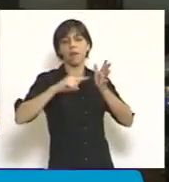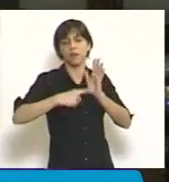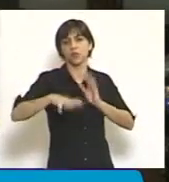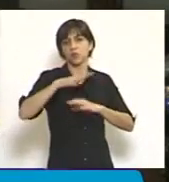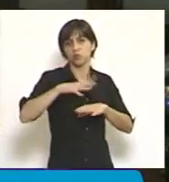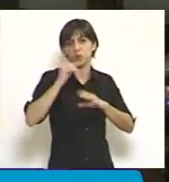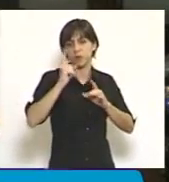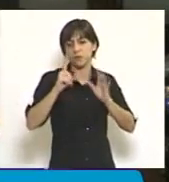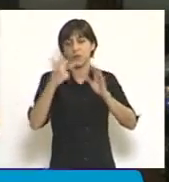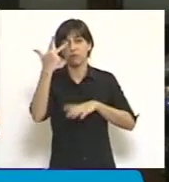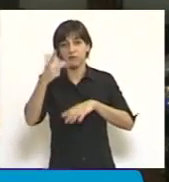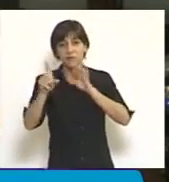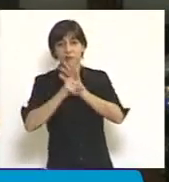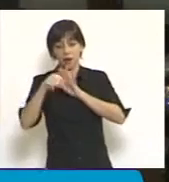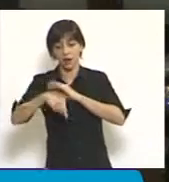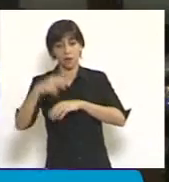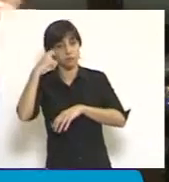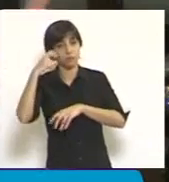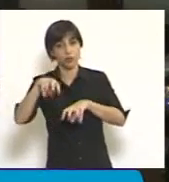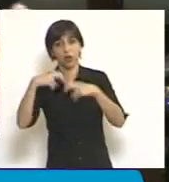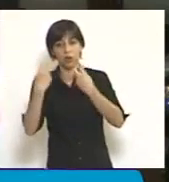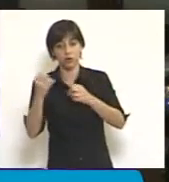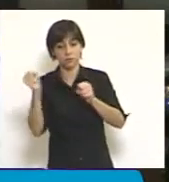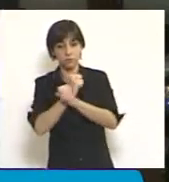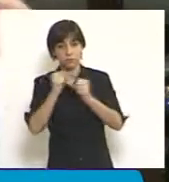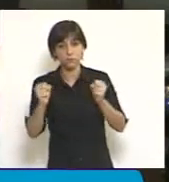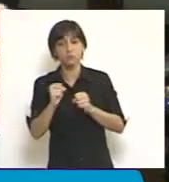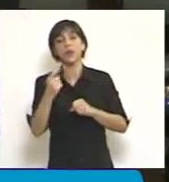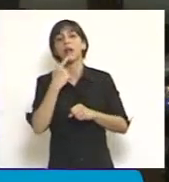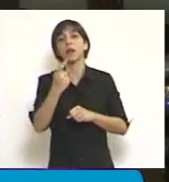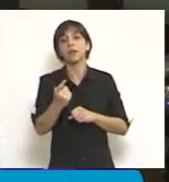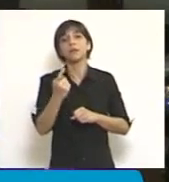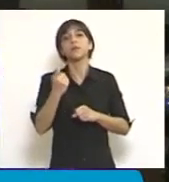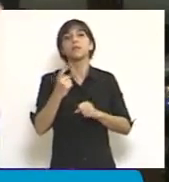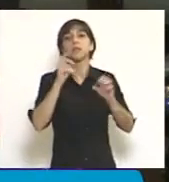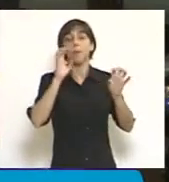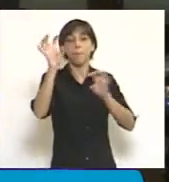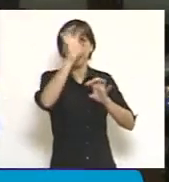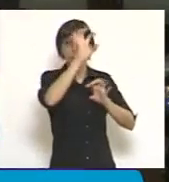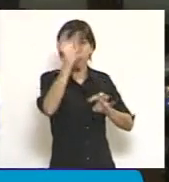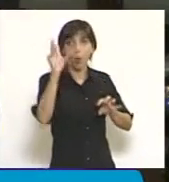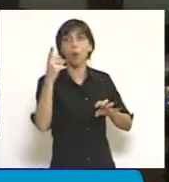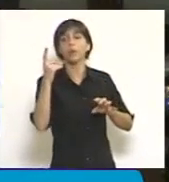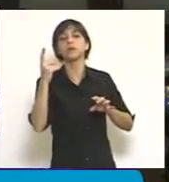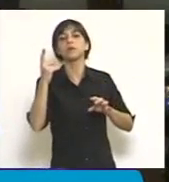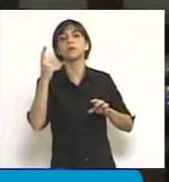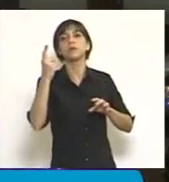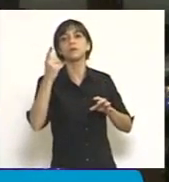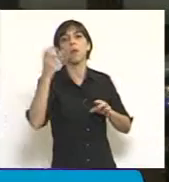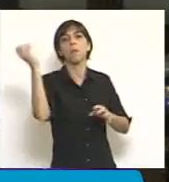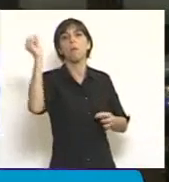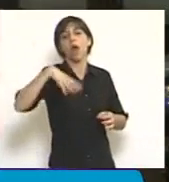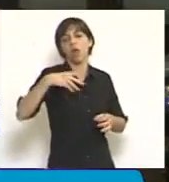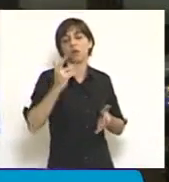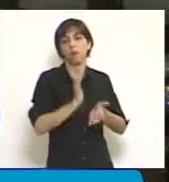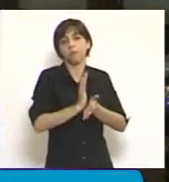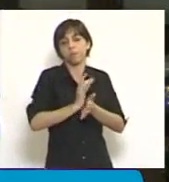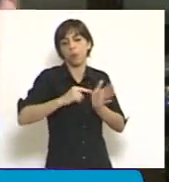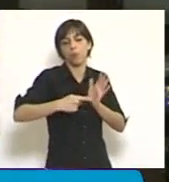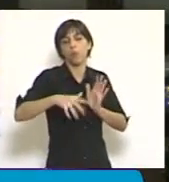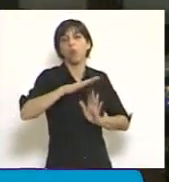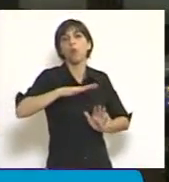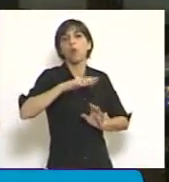Tal es así, esto no necesito ni probarlo, porque ya existen principios de traspaso específicamente en materia